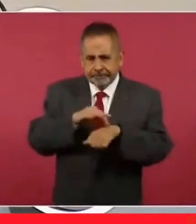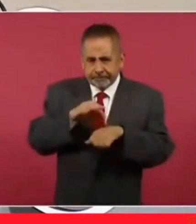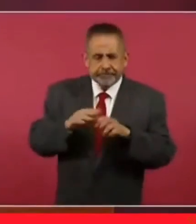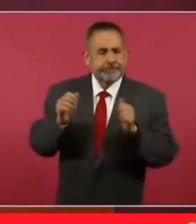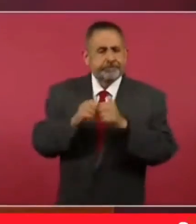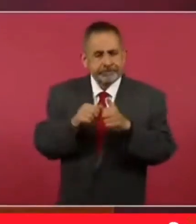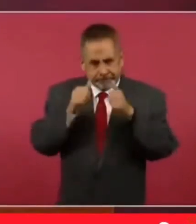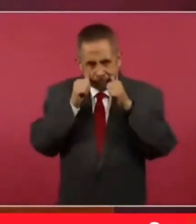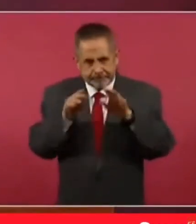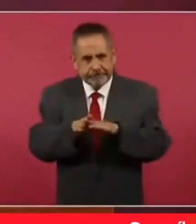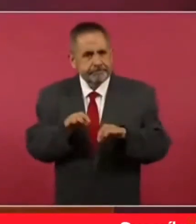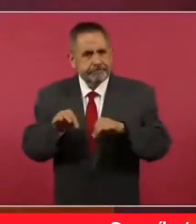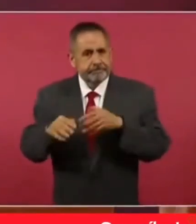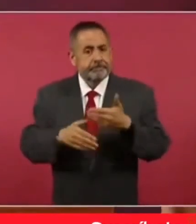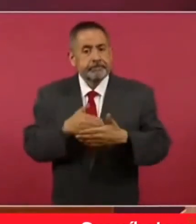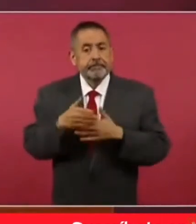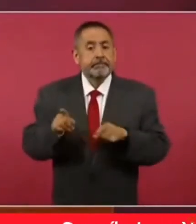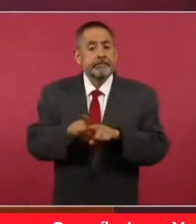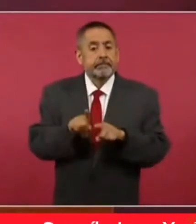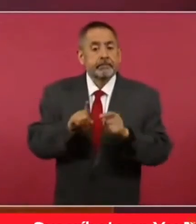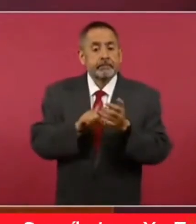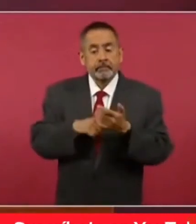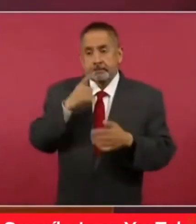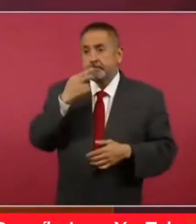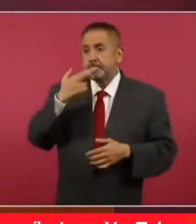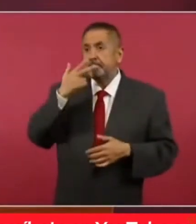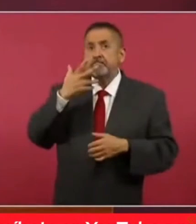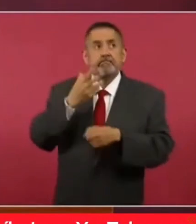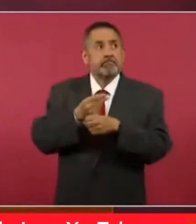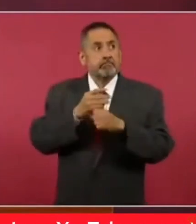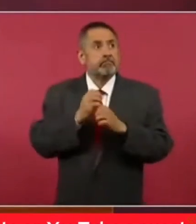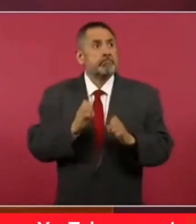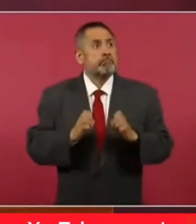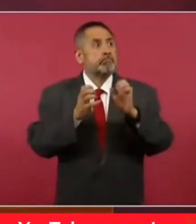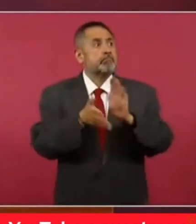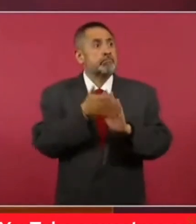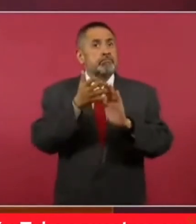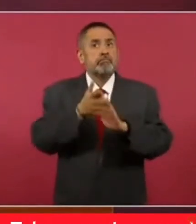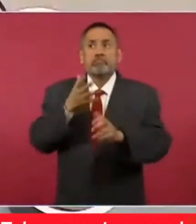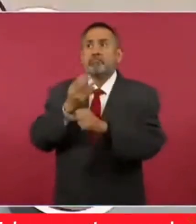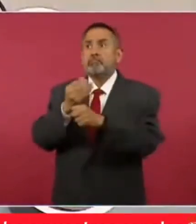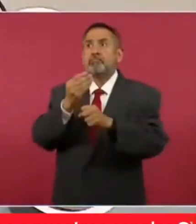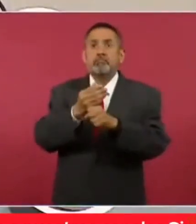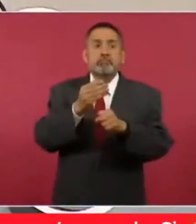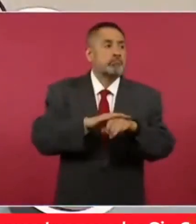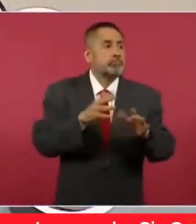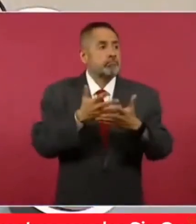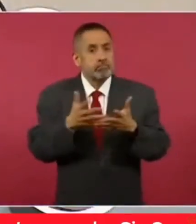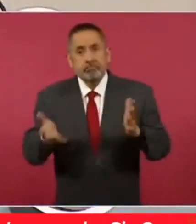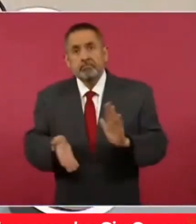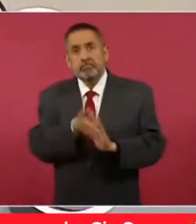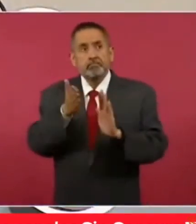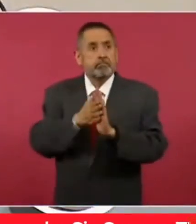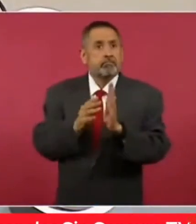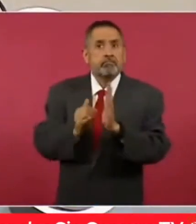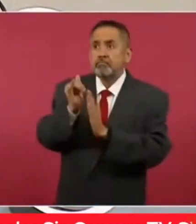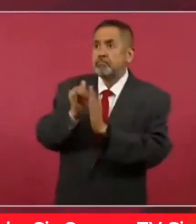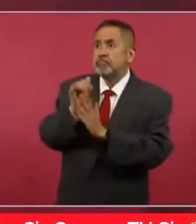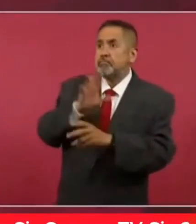médico. Estamos trabajando también en mejorar las unidades médicas, en ampliación, etcétera.